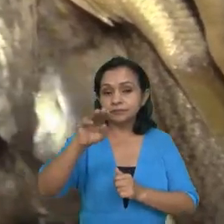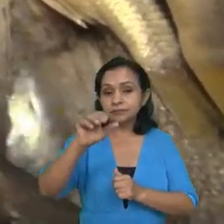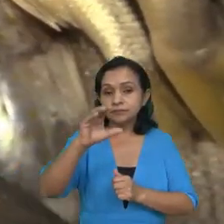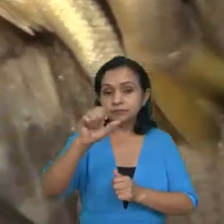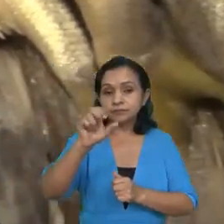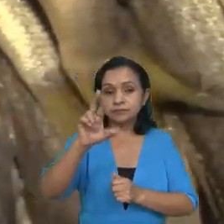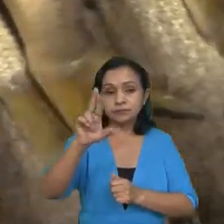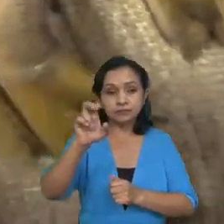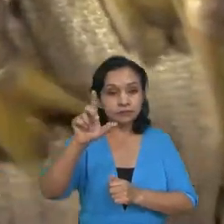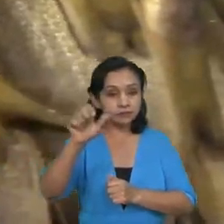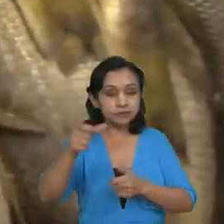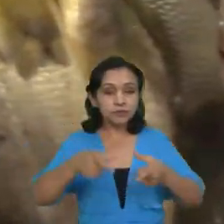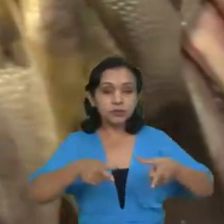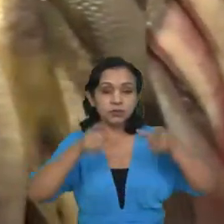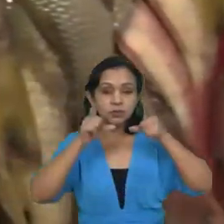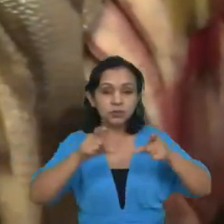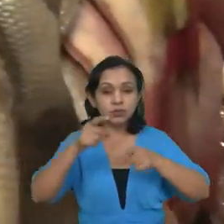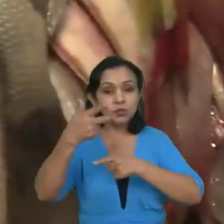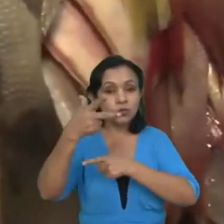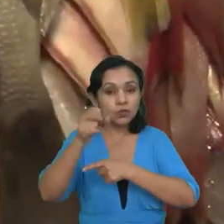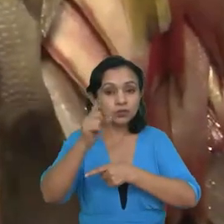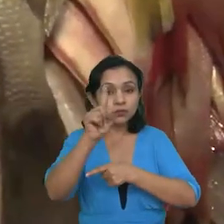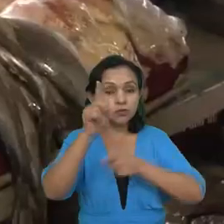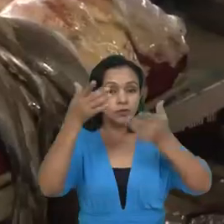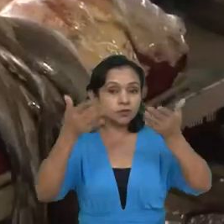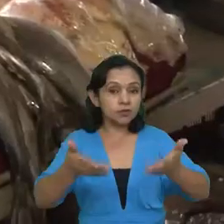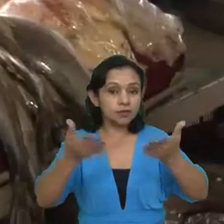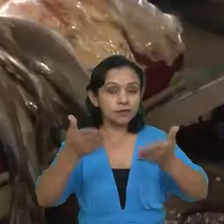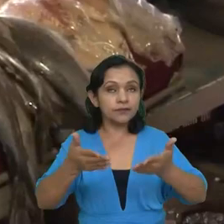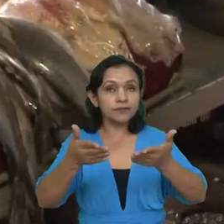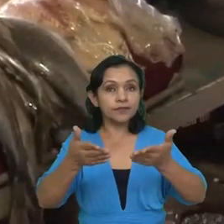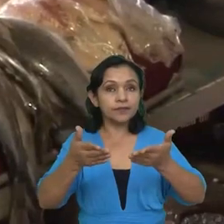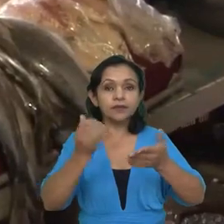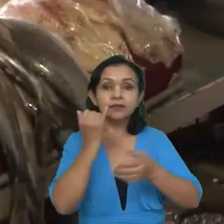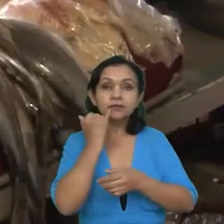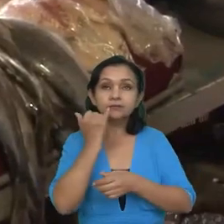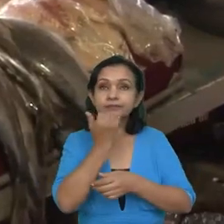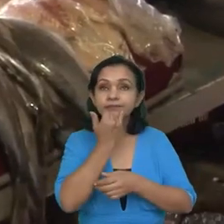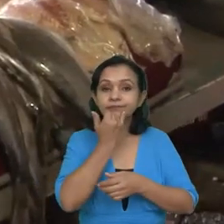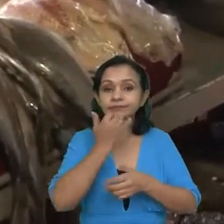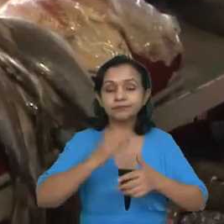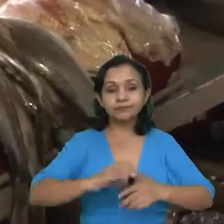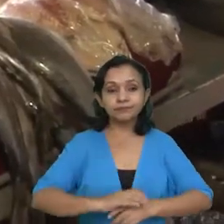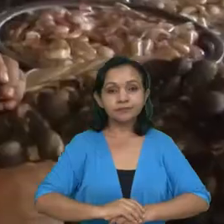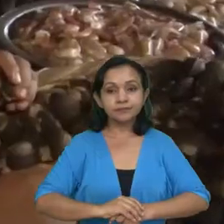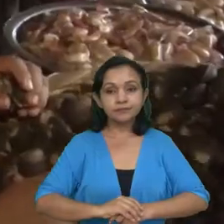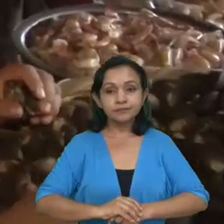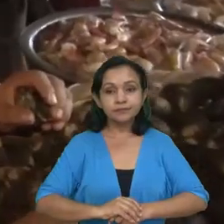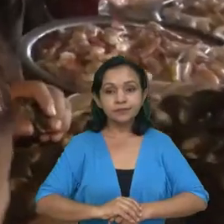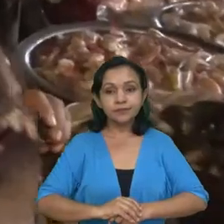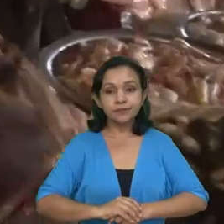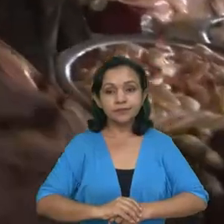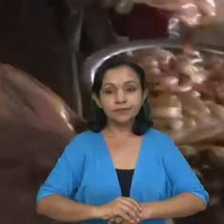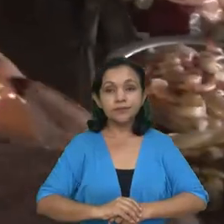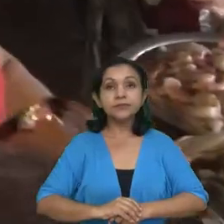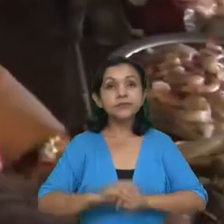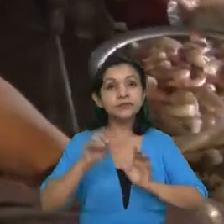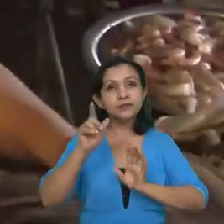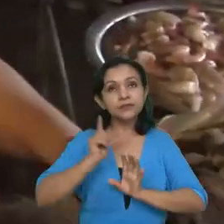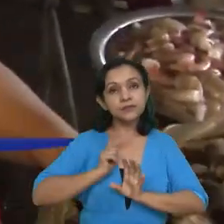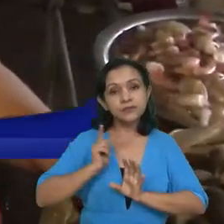sopita usted se encuentra en 80 córdobas la libra en el mercado israel evites bueno aquí hay de